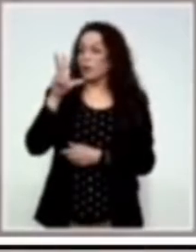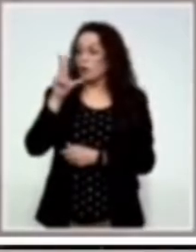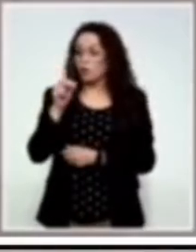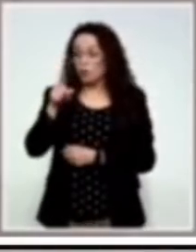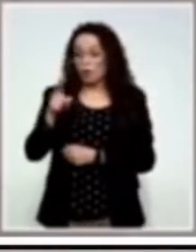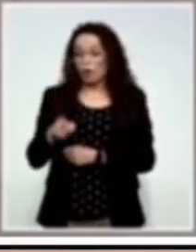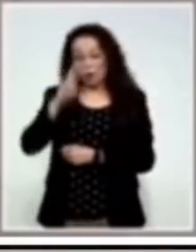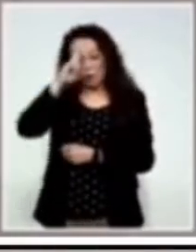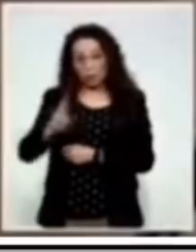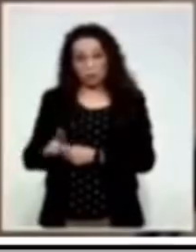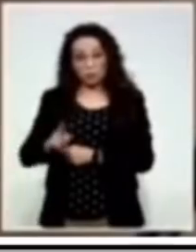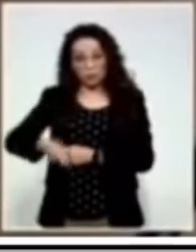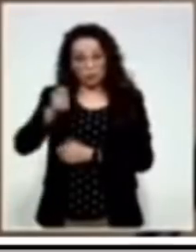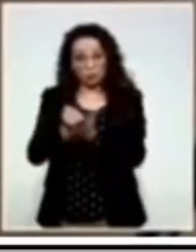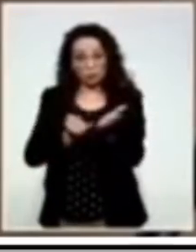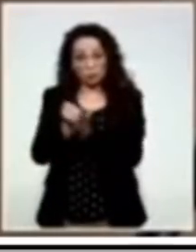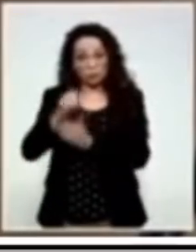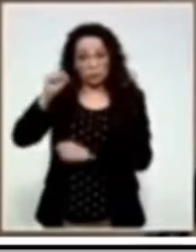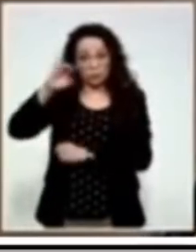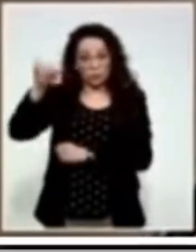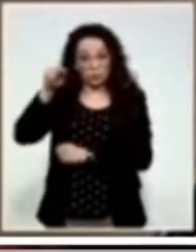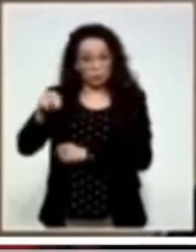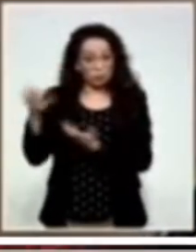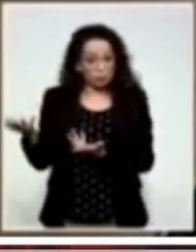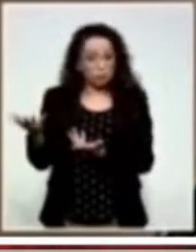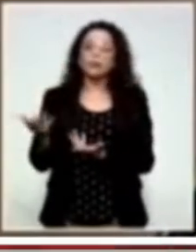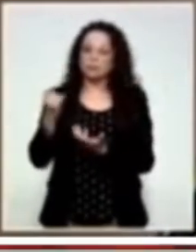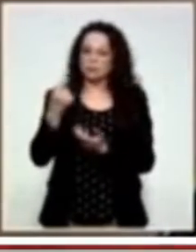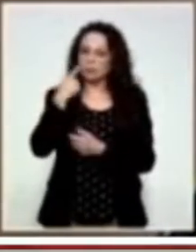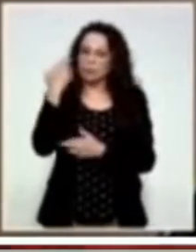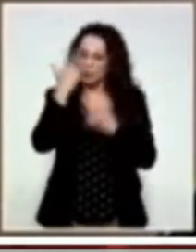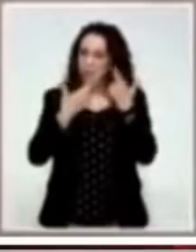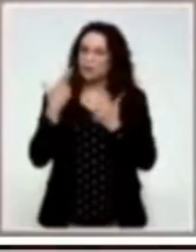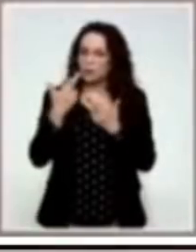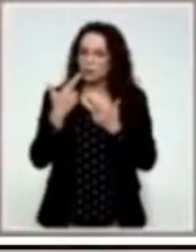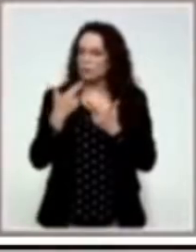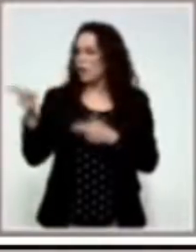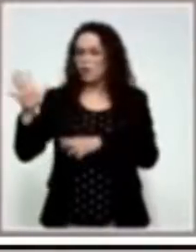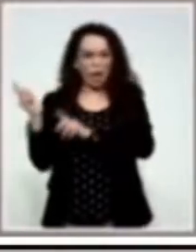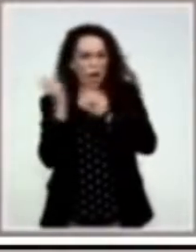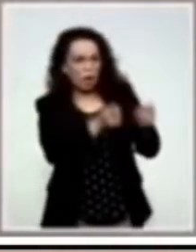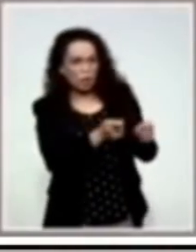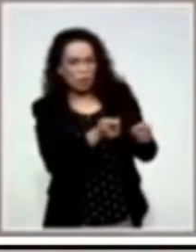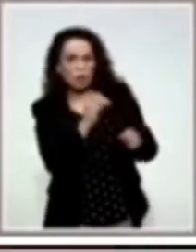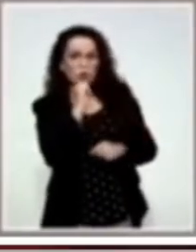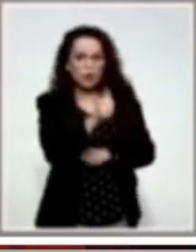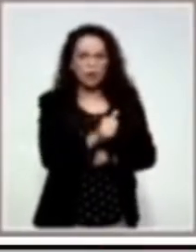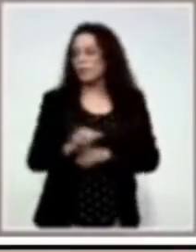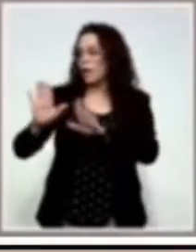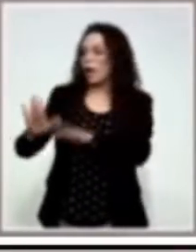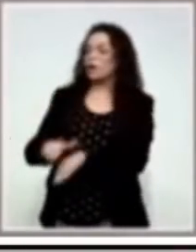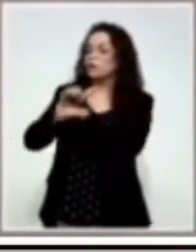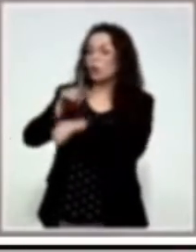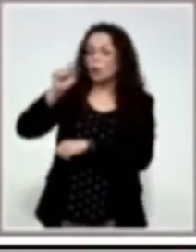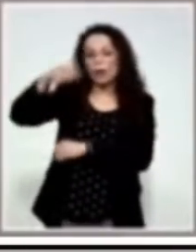Entonces debe llegar otra vez a la Corte. ¿Perdón? O sea, el tema de la denuncia. En relación con el incumplimiento. Ok. Sería